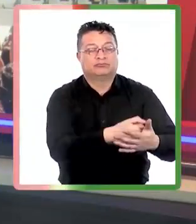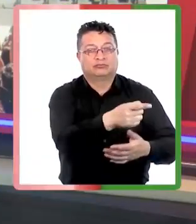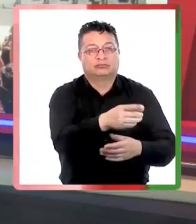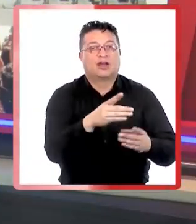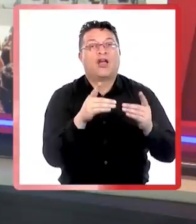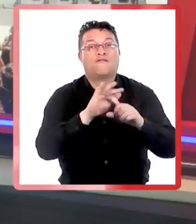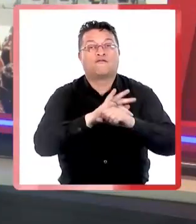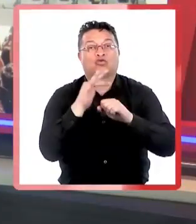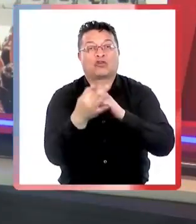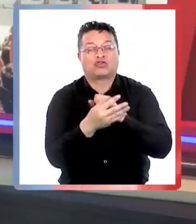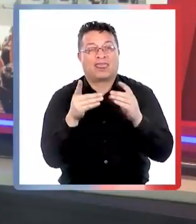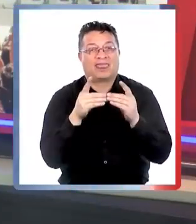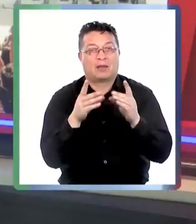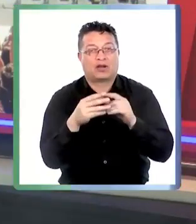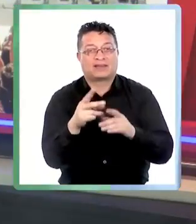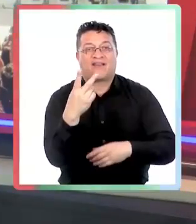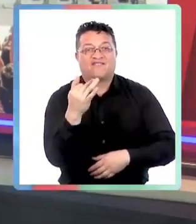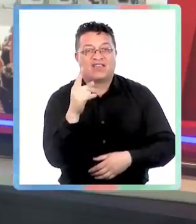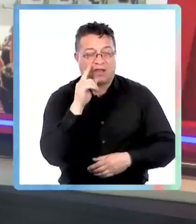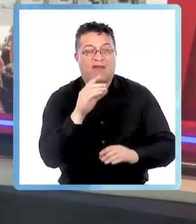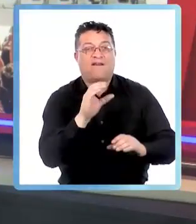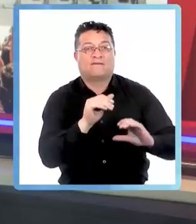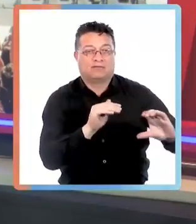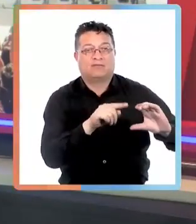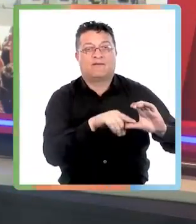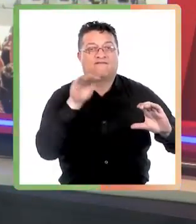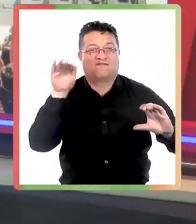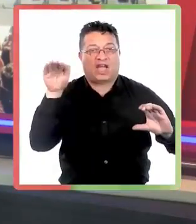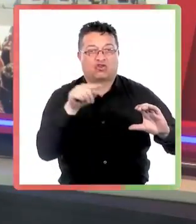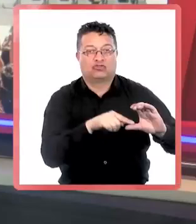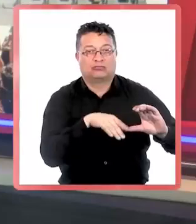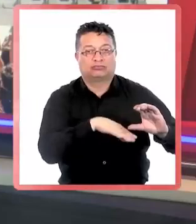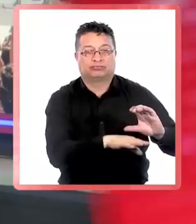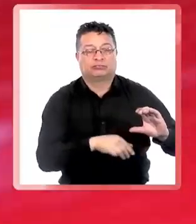retener los dineros que la Fundación Democracia Viva tenía en su cuenta bancaria.